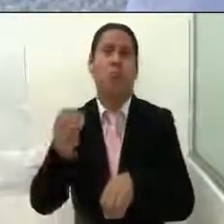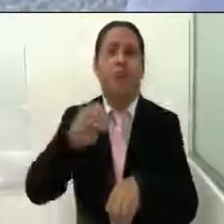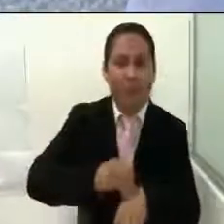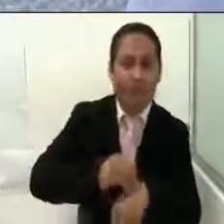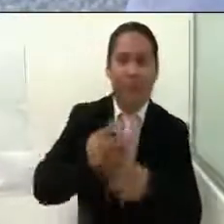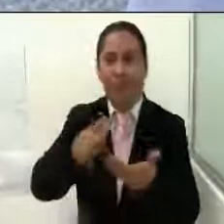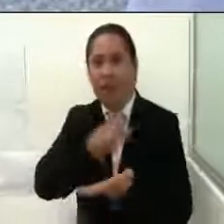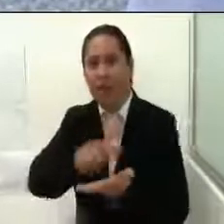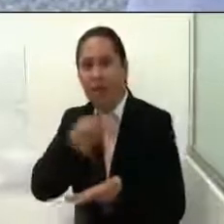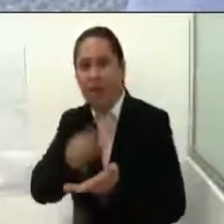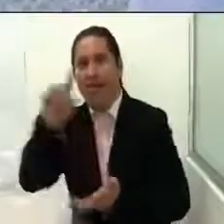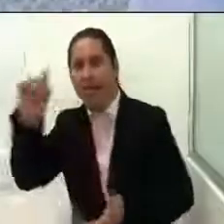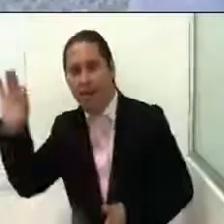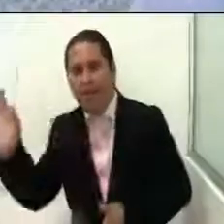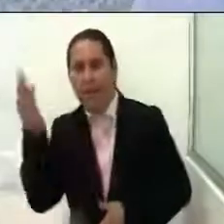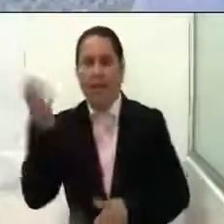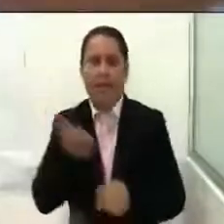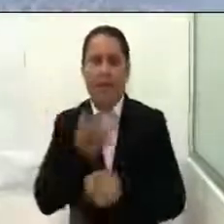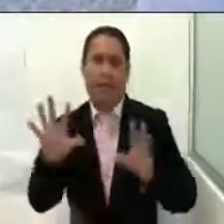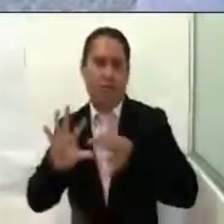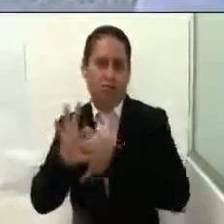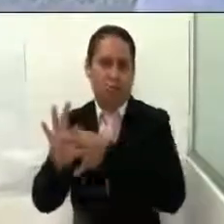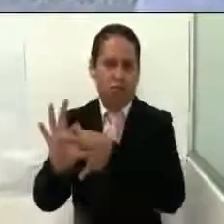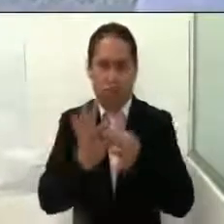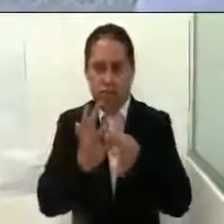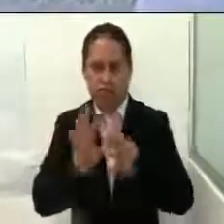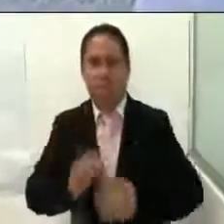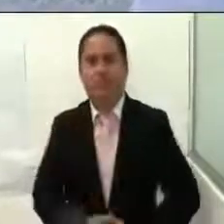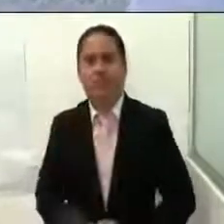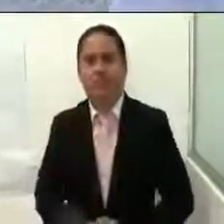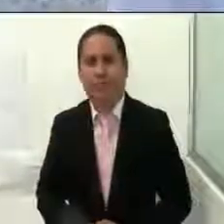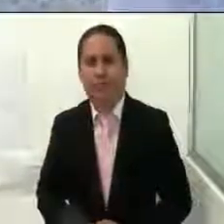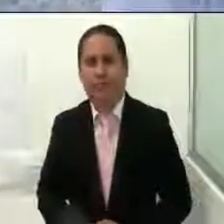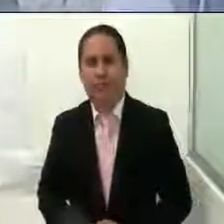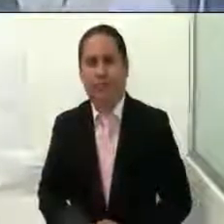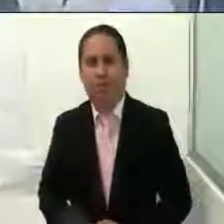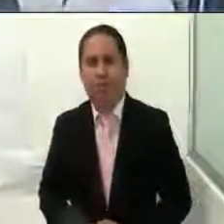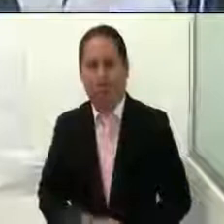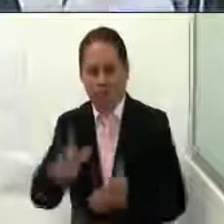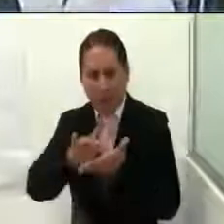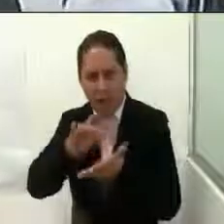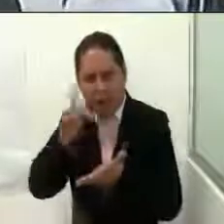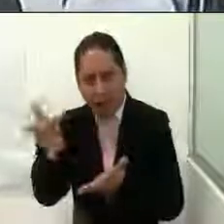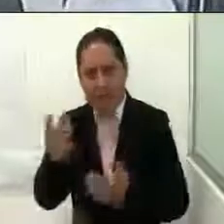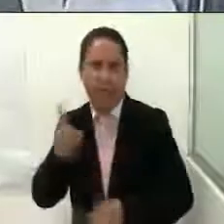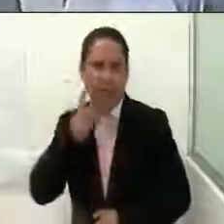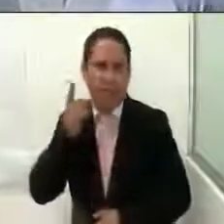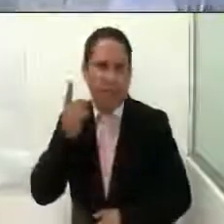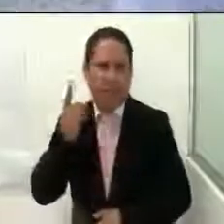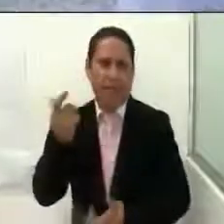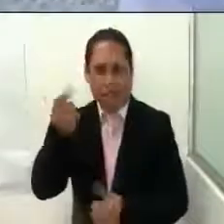federales con las estatales es cuarto señor presidente gracias diputado perdón